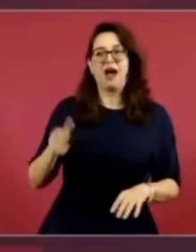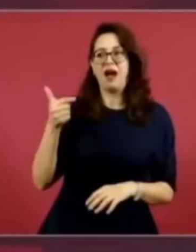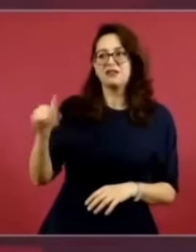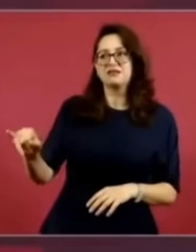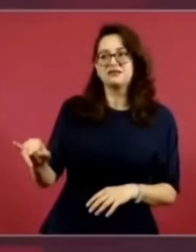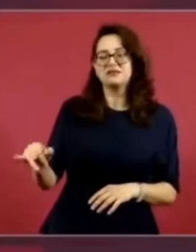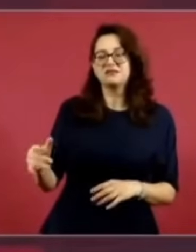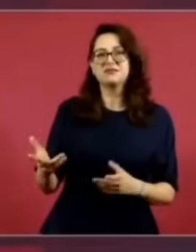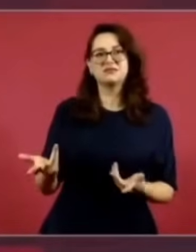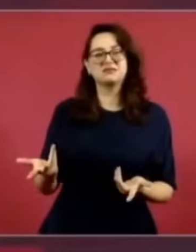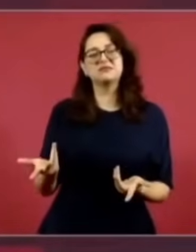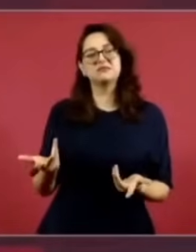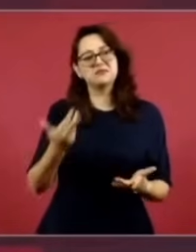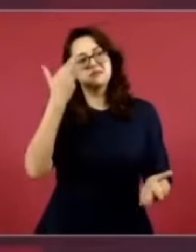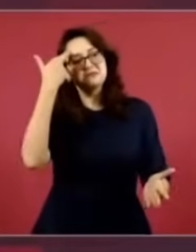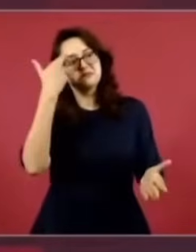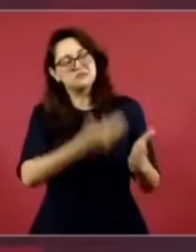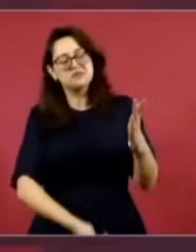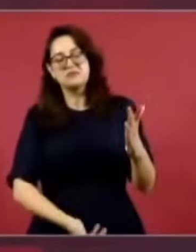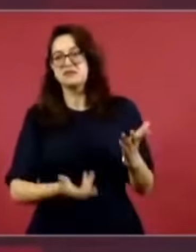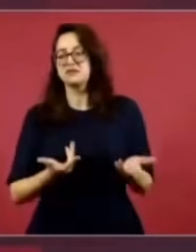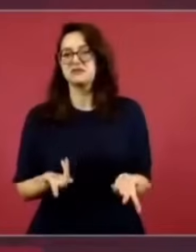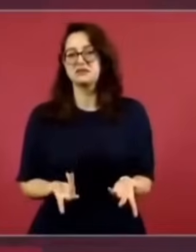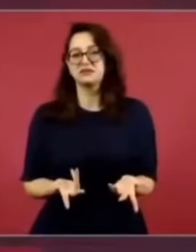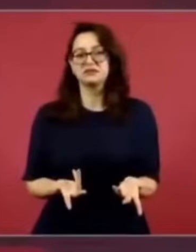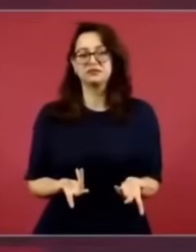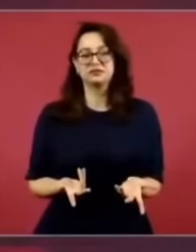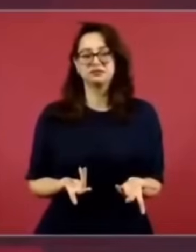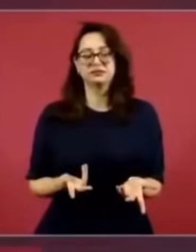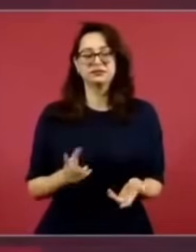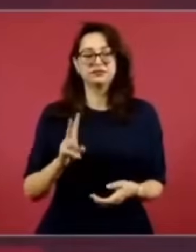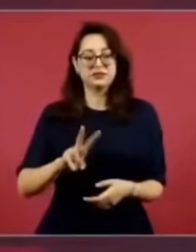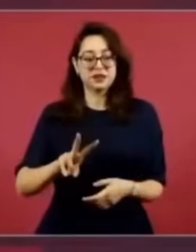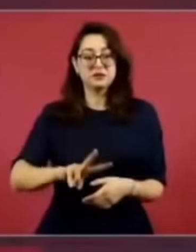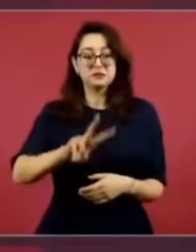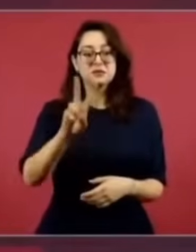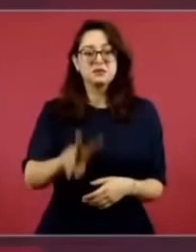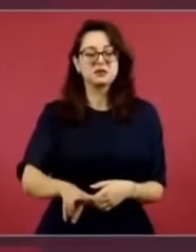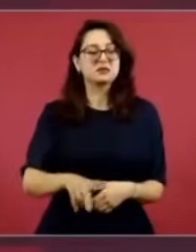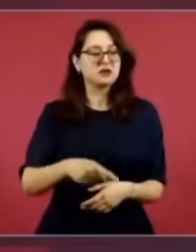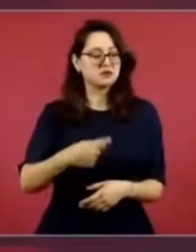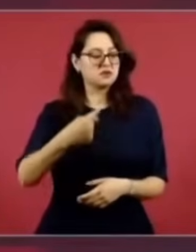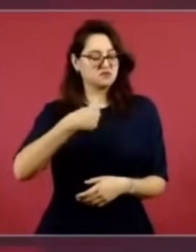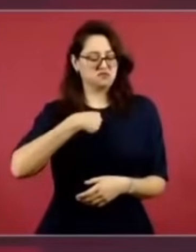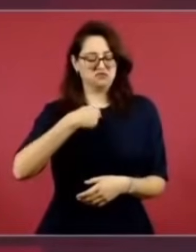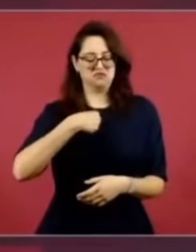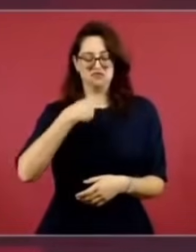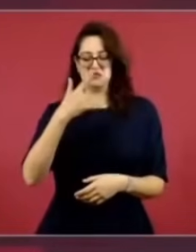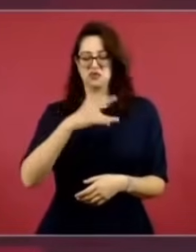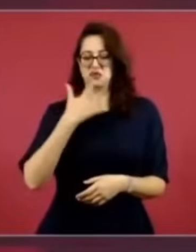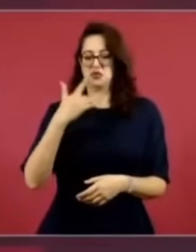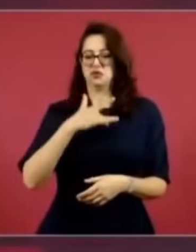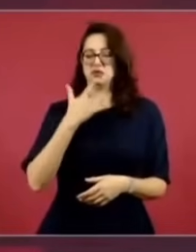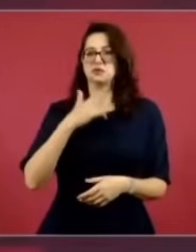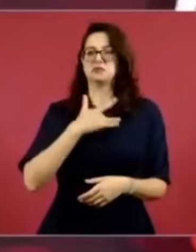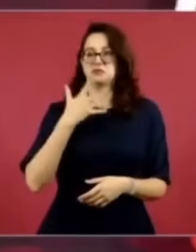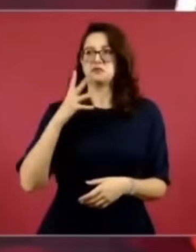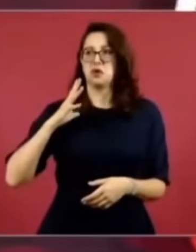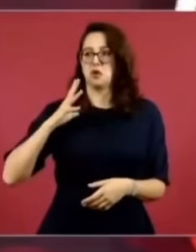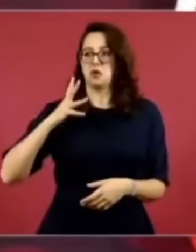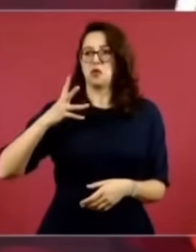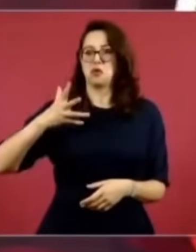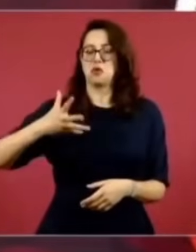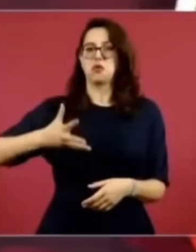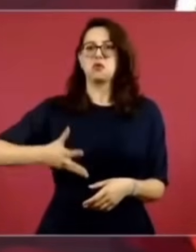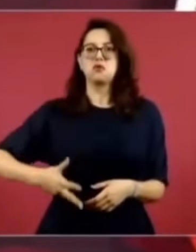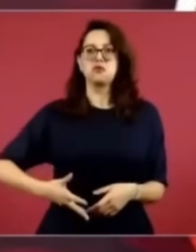de que hemos logrado todavía en una etapa